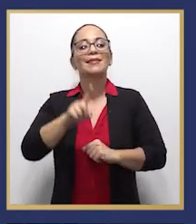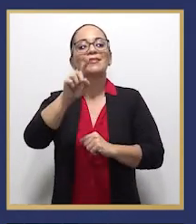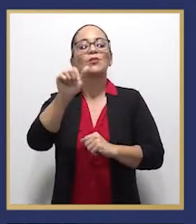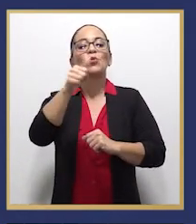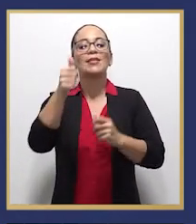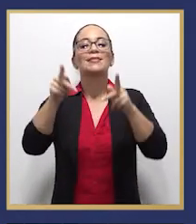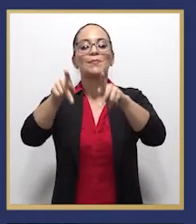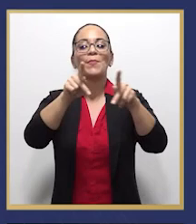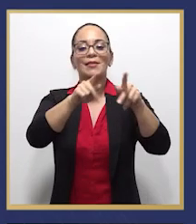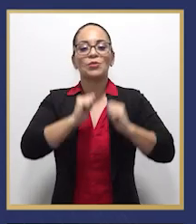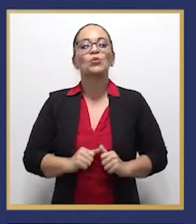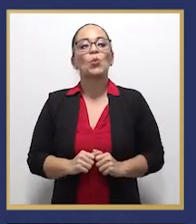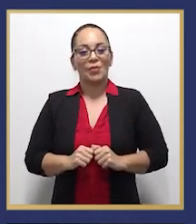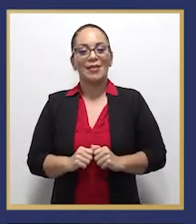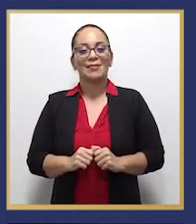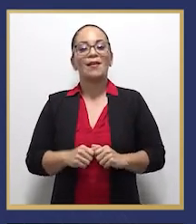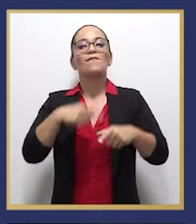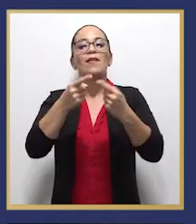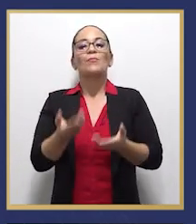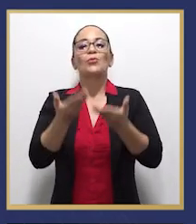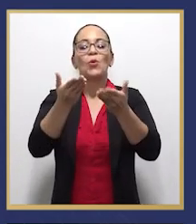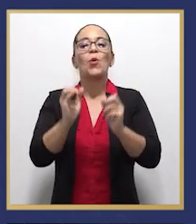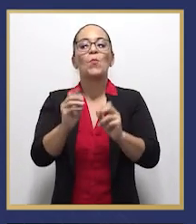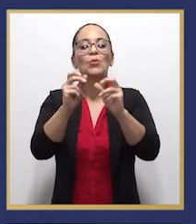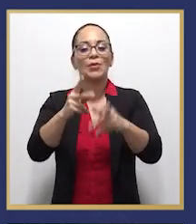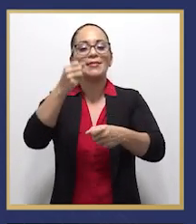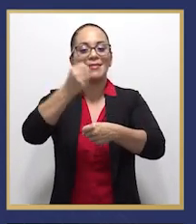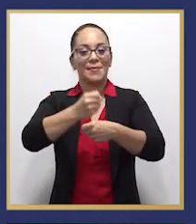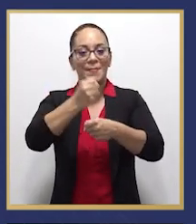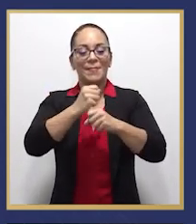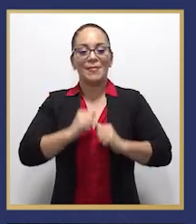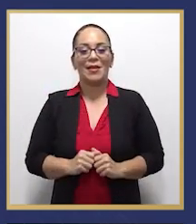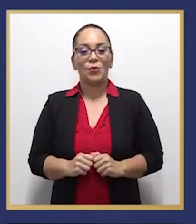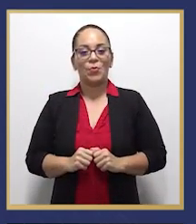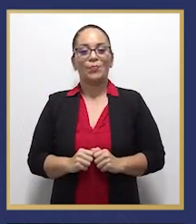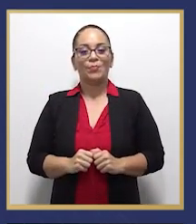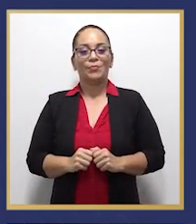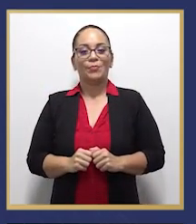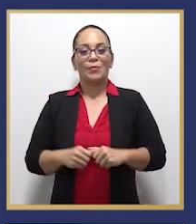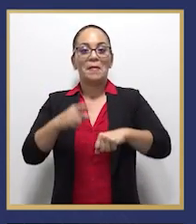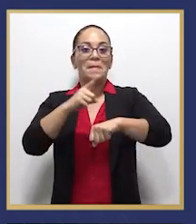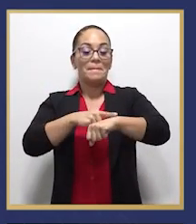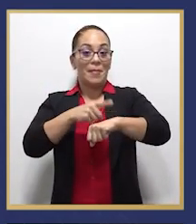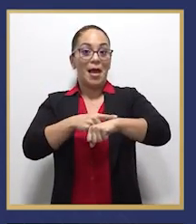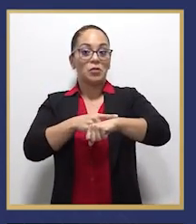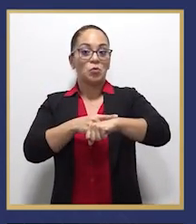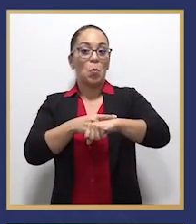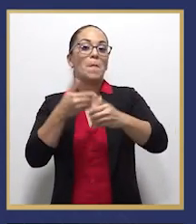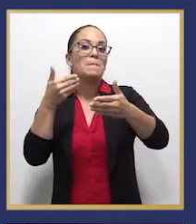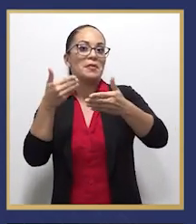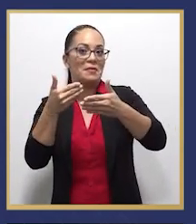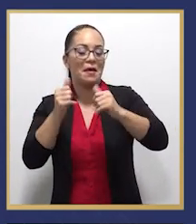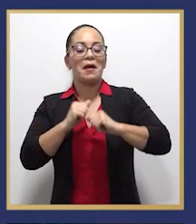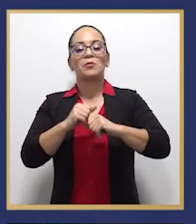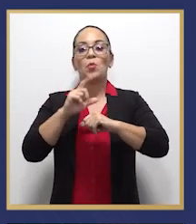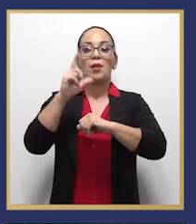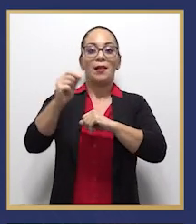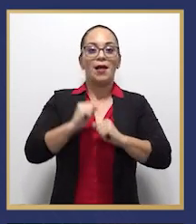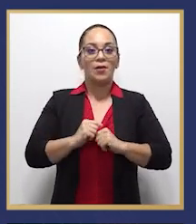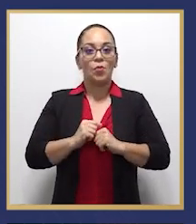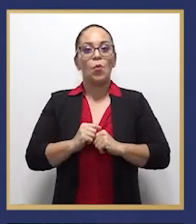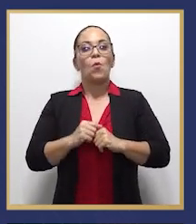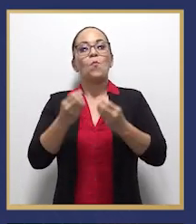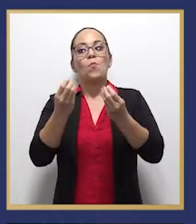110 personas que les vamos a ofrecer oportunidades de empleo y en el mediano y largo plazo llegar a 300